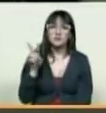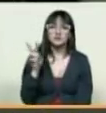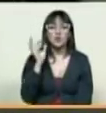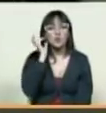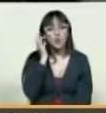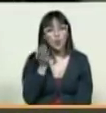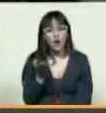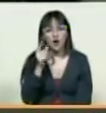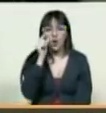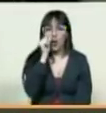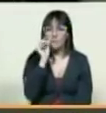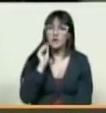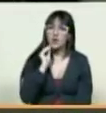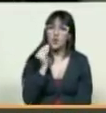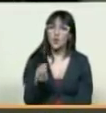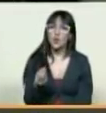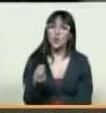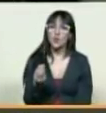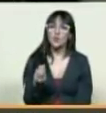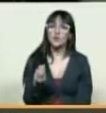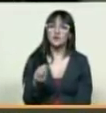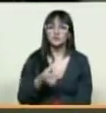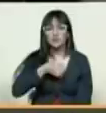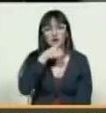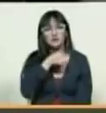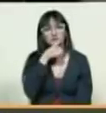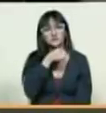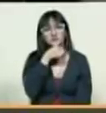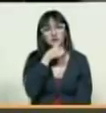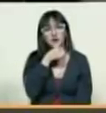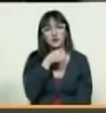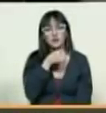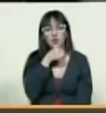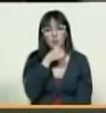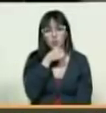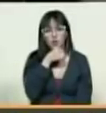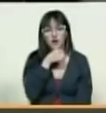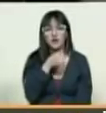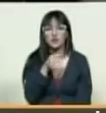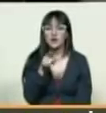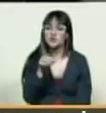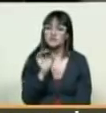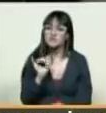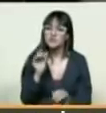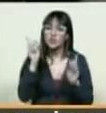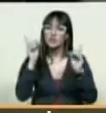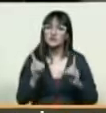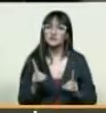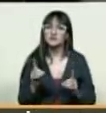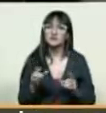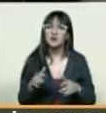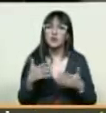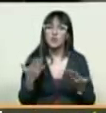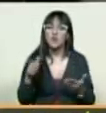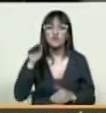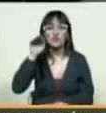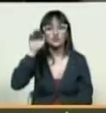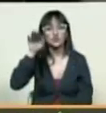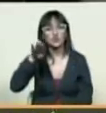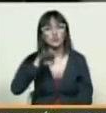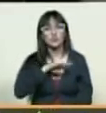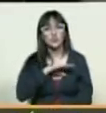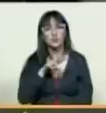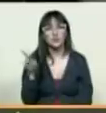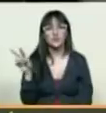sus hombres, sus jóvenes, sus ancianos, sus abuelos y abuelas, quienes deciden cuál es el rumbo y el destino que